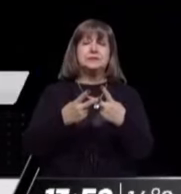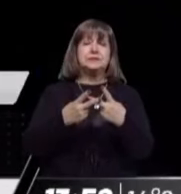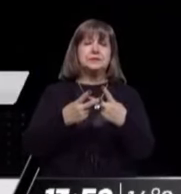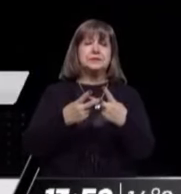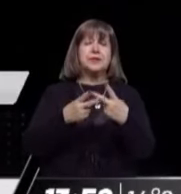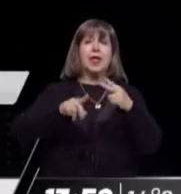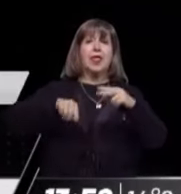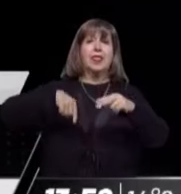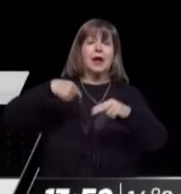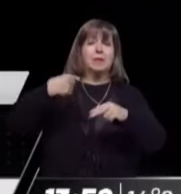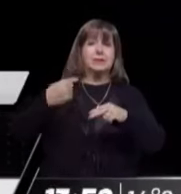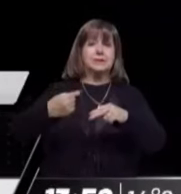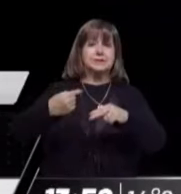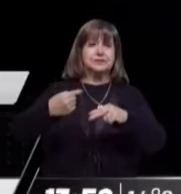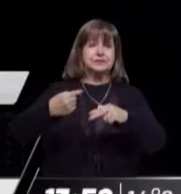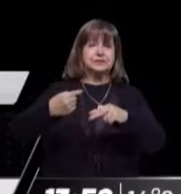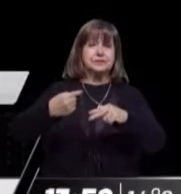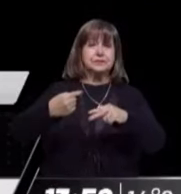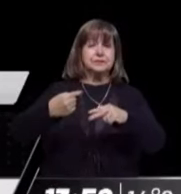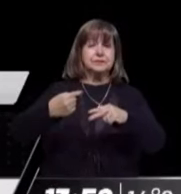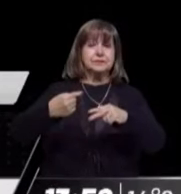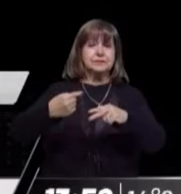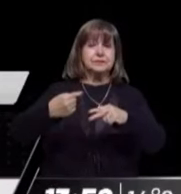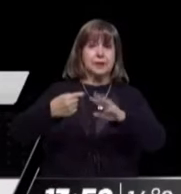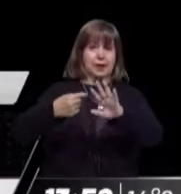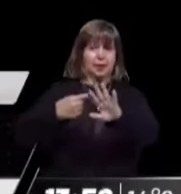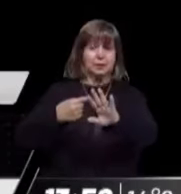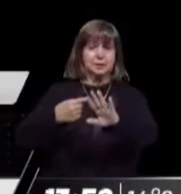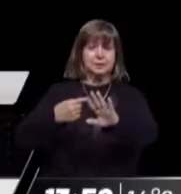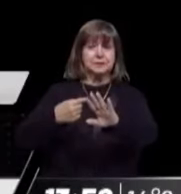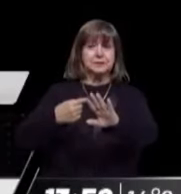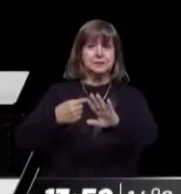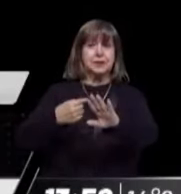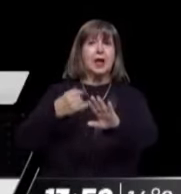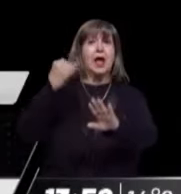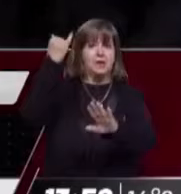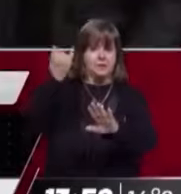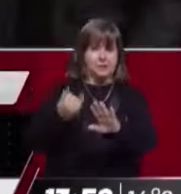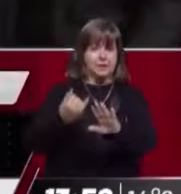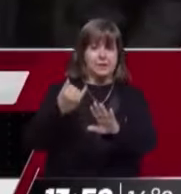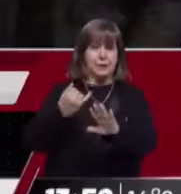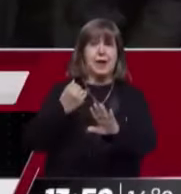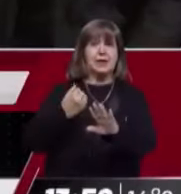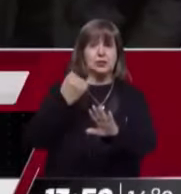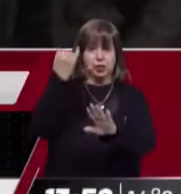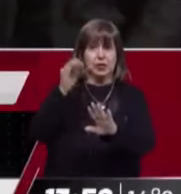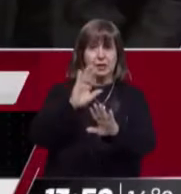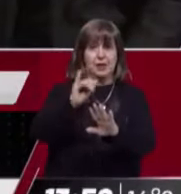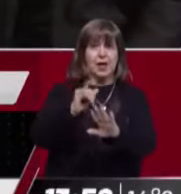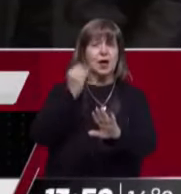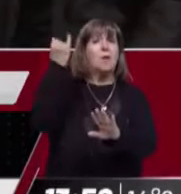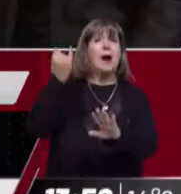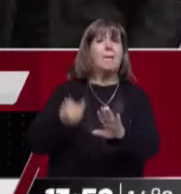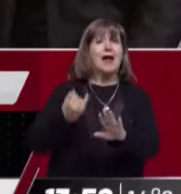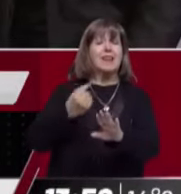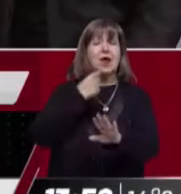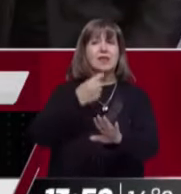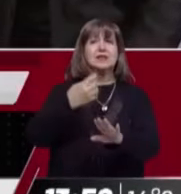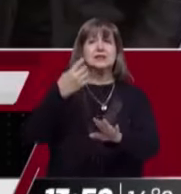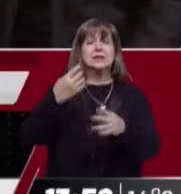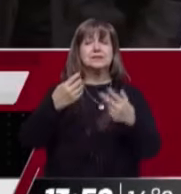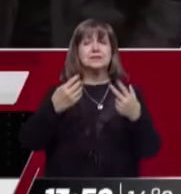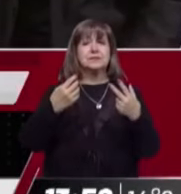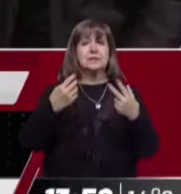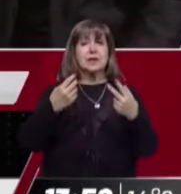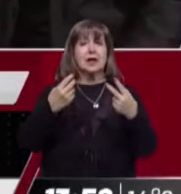Leandro, acá está Amadeo con la información del partido. Claro, correcto, bien lo marcadas. Cuartos de final de la Superliga de básquet, se juega al mejor de tres,